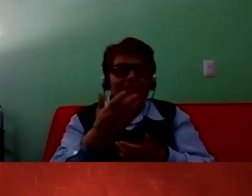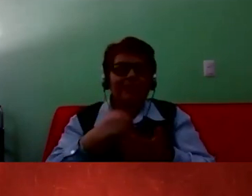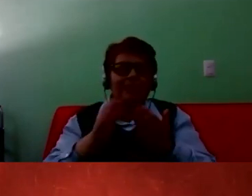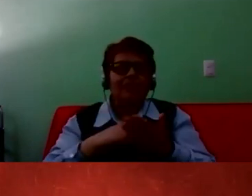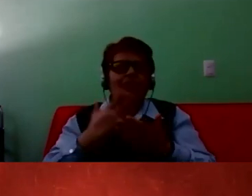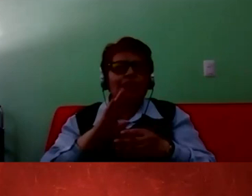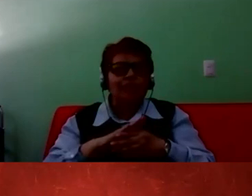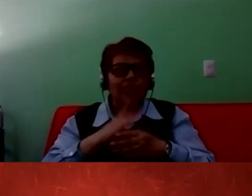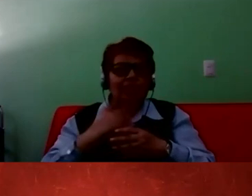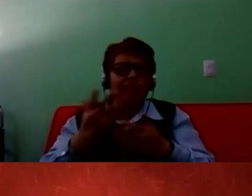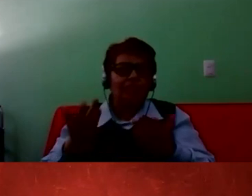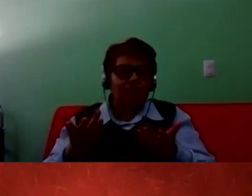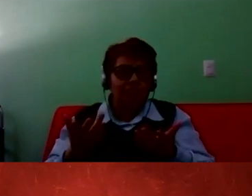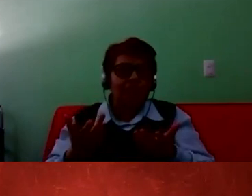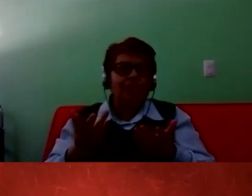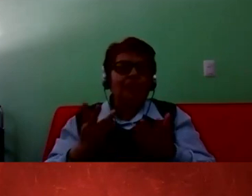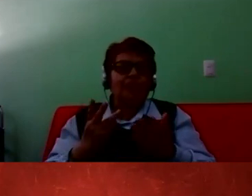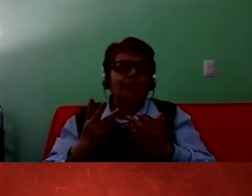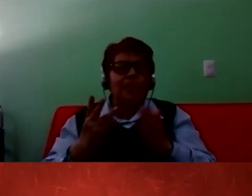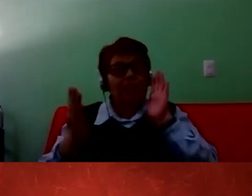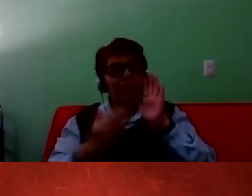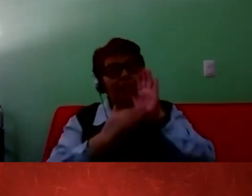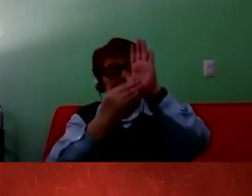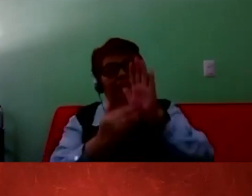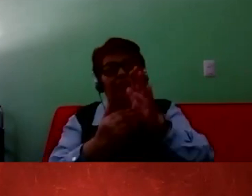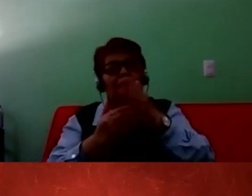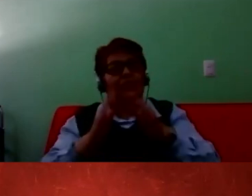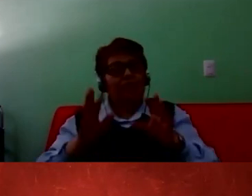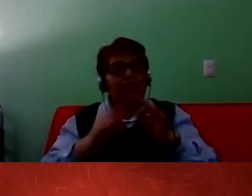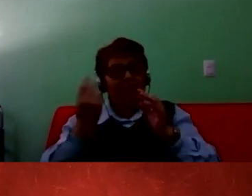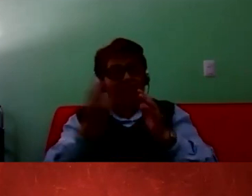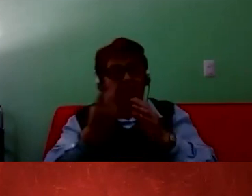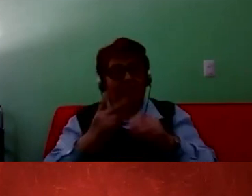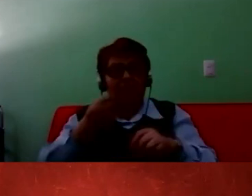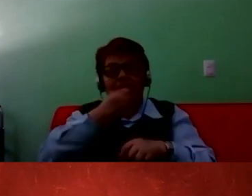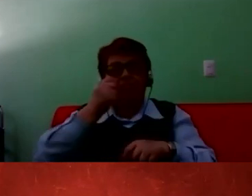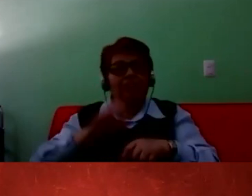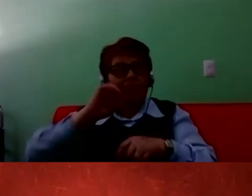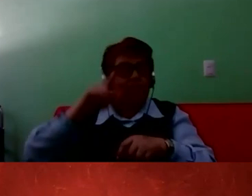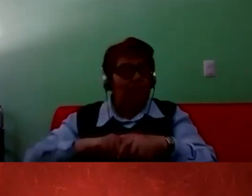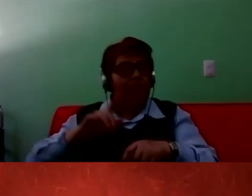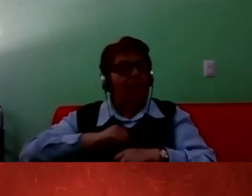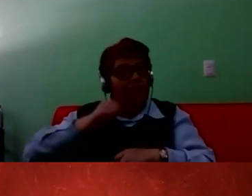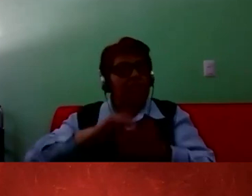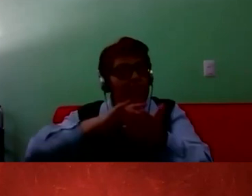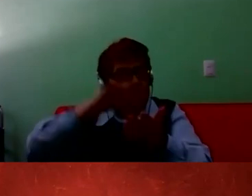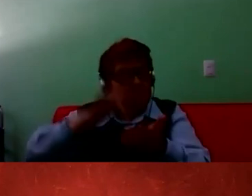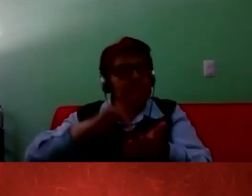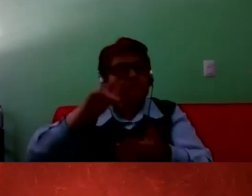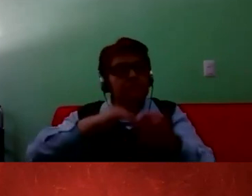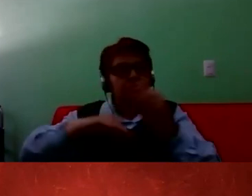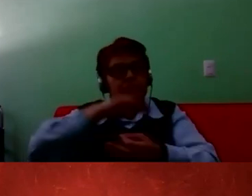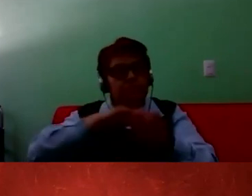manifiesto fundacional es una medida que incluso con Secretaría de Cultura, que también aprovecho a agradecer todo